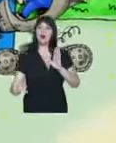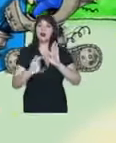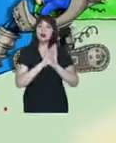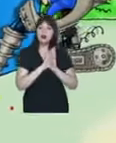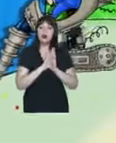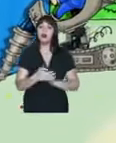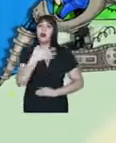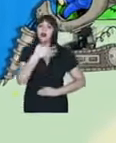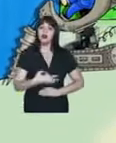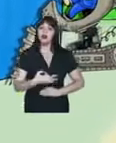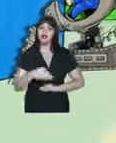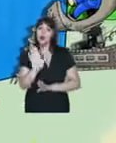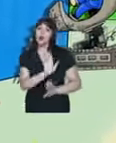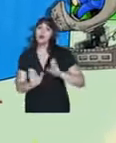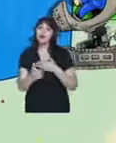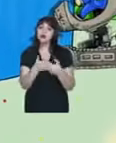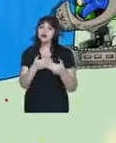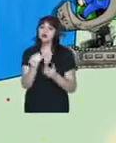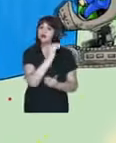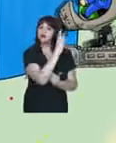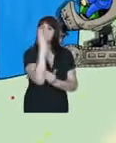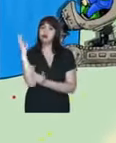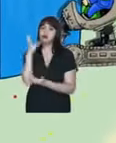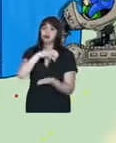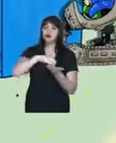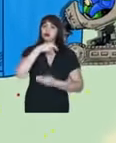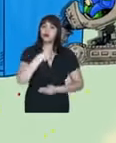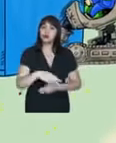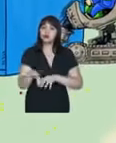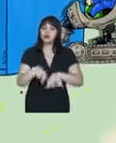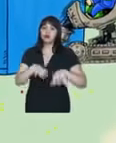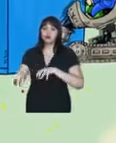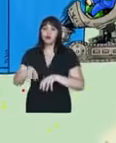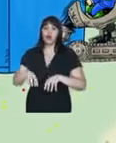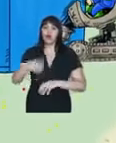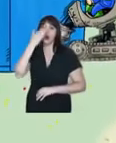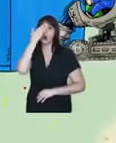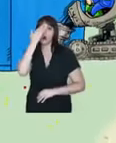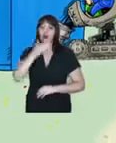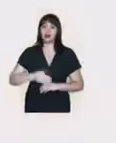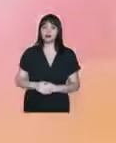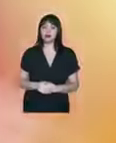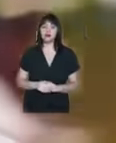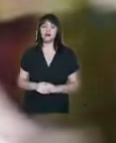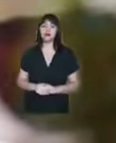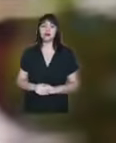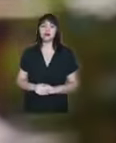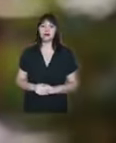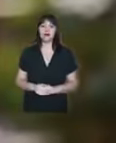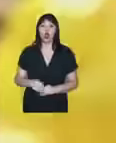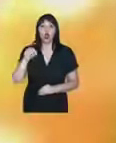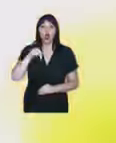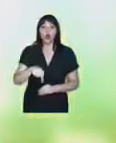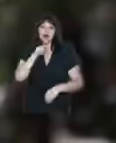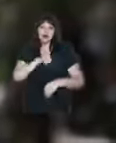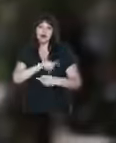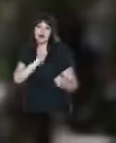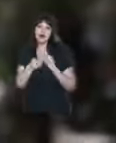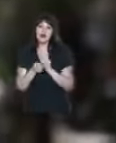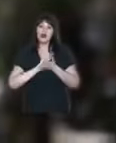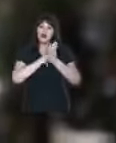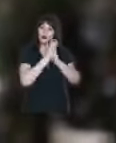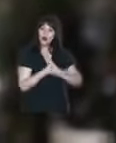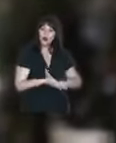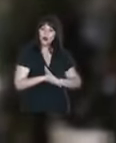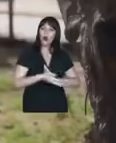Una nueva constitución que garantice el cuidado de la naturaleza y la soberanía de nuestros bienes comunes. Hoy es el tiempo